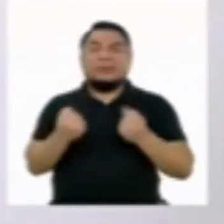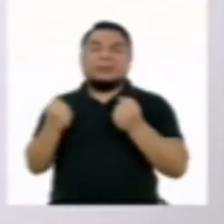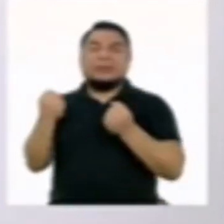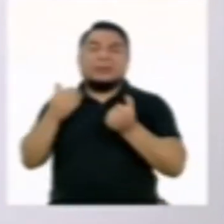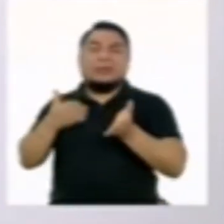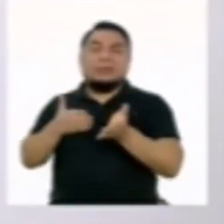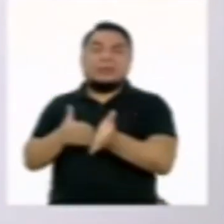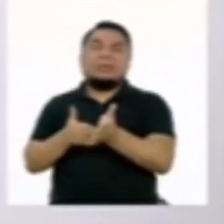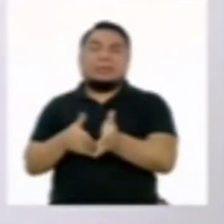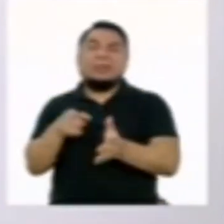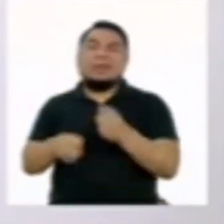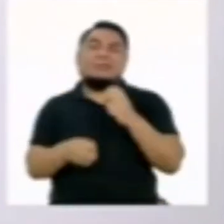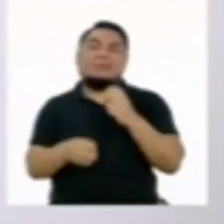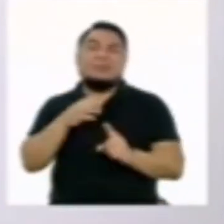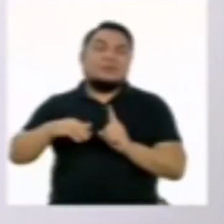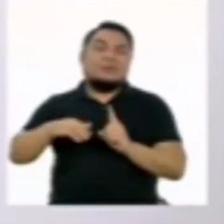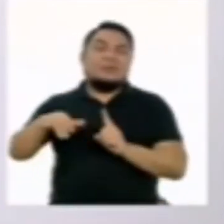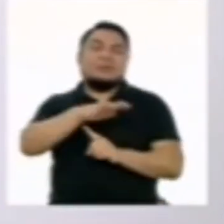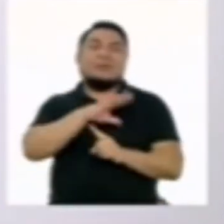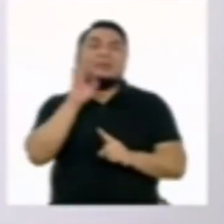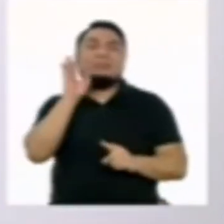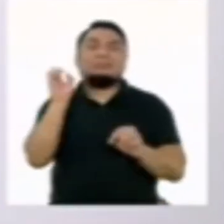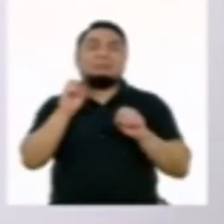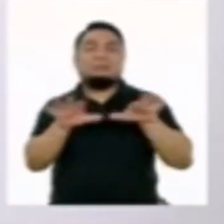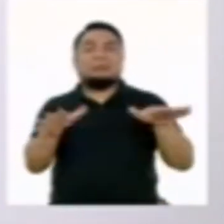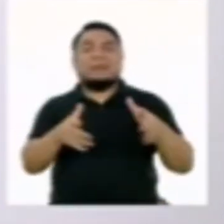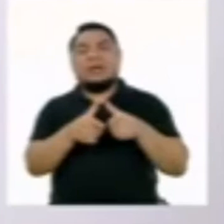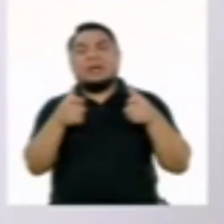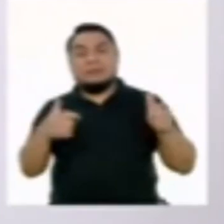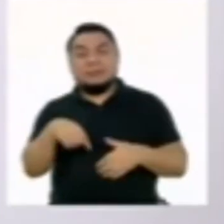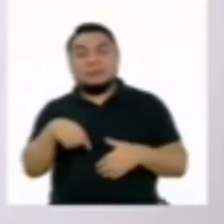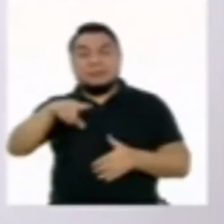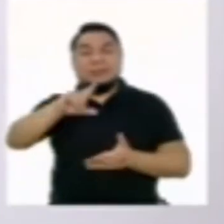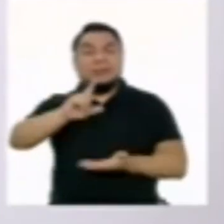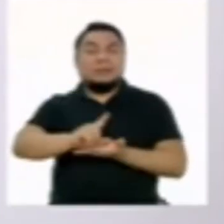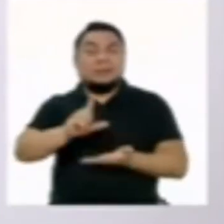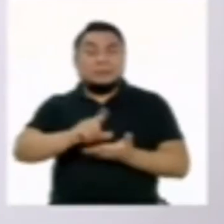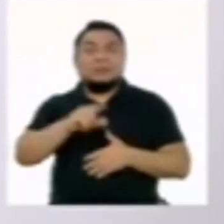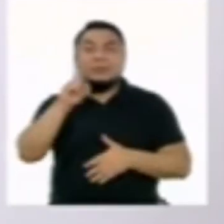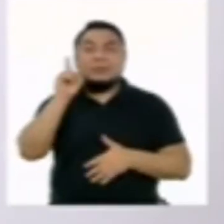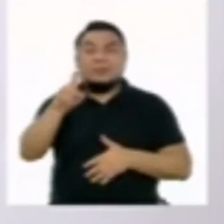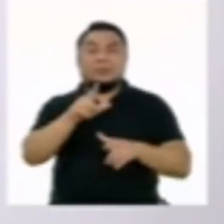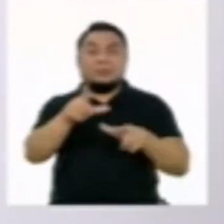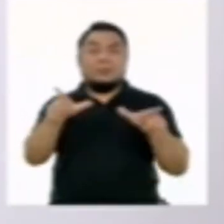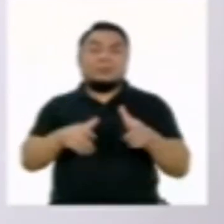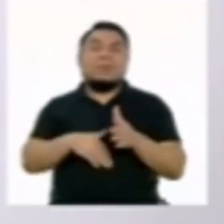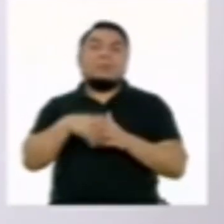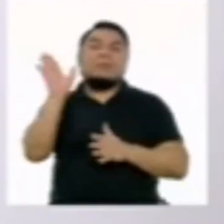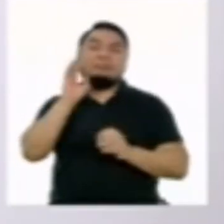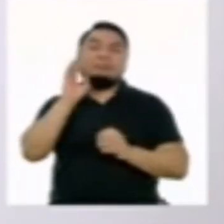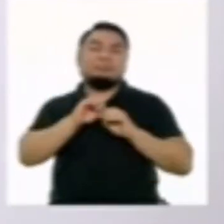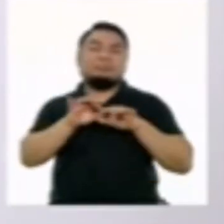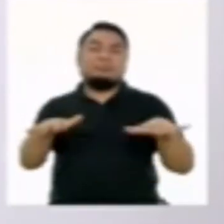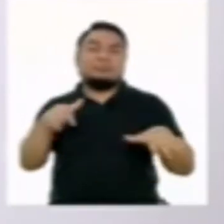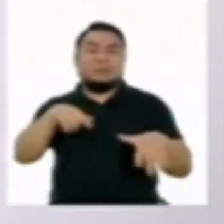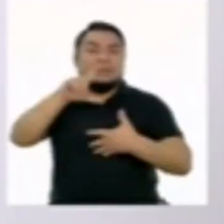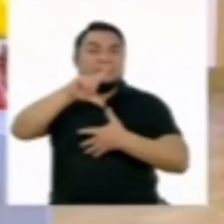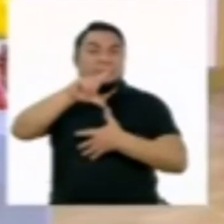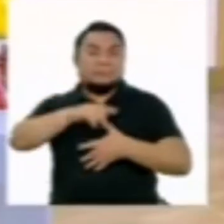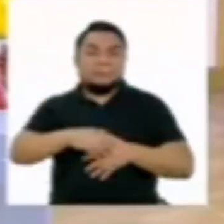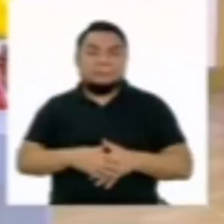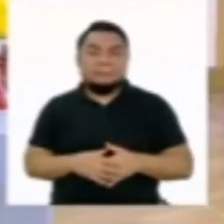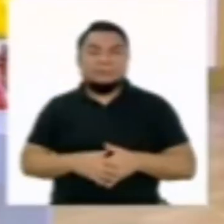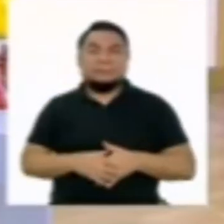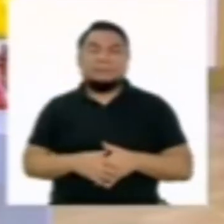vehicular genera un problema ambiental de contaminación muy grande. Lima es una de las ciudades más contaminadas de